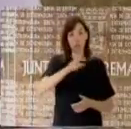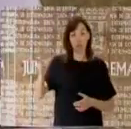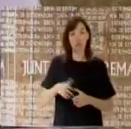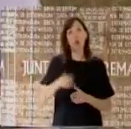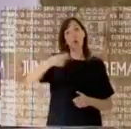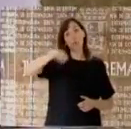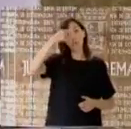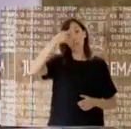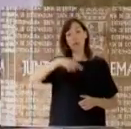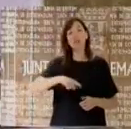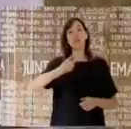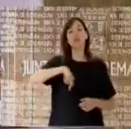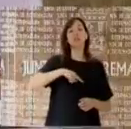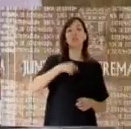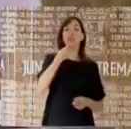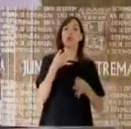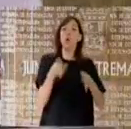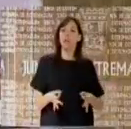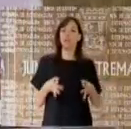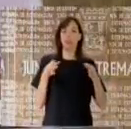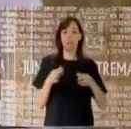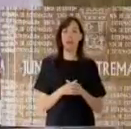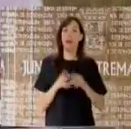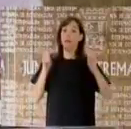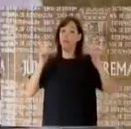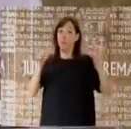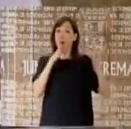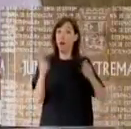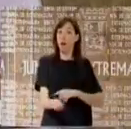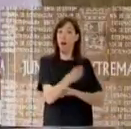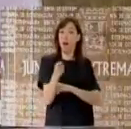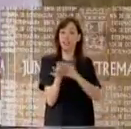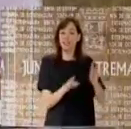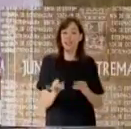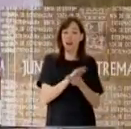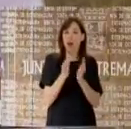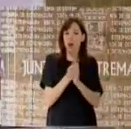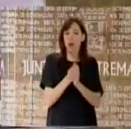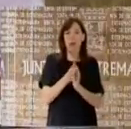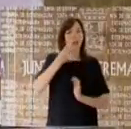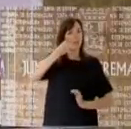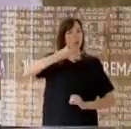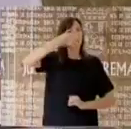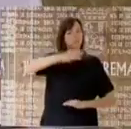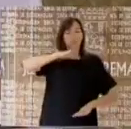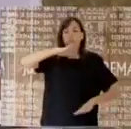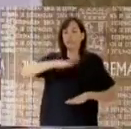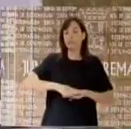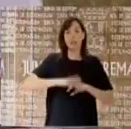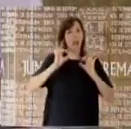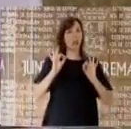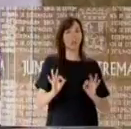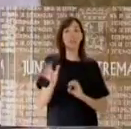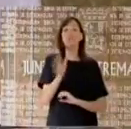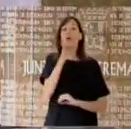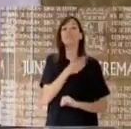sabéis que siempre lo decimos, el regadío de Tierra de Barros va a ser una realidad sí o sí, porque esa es la voluntad de los